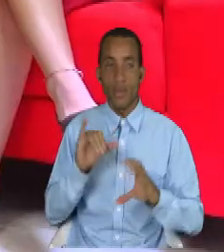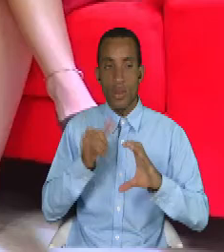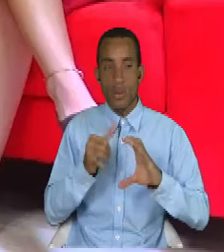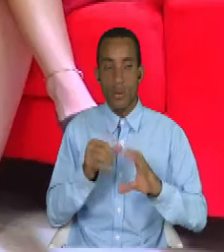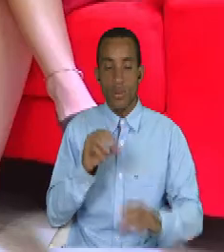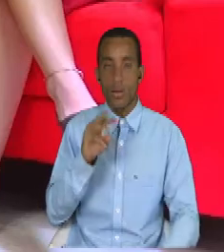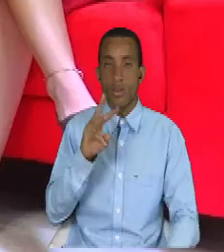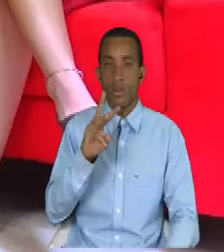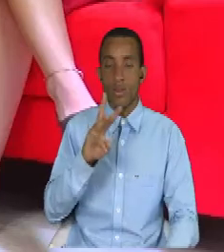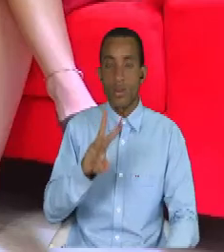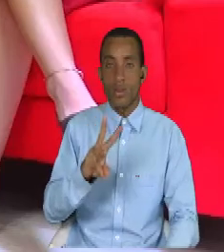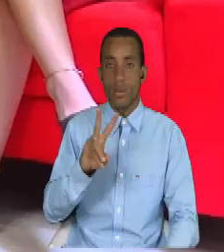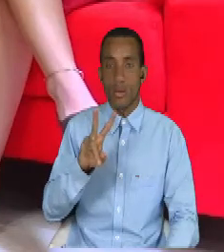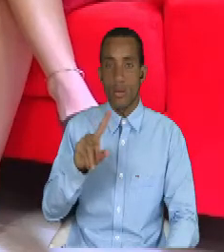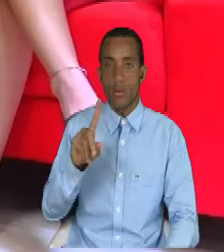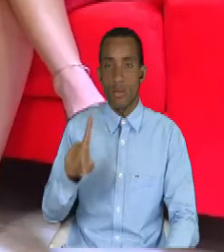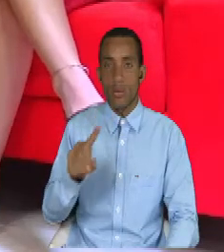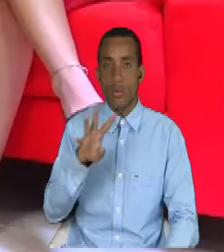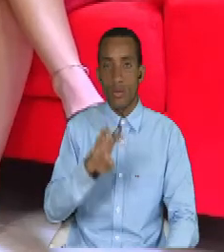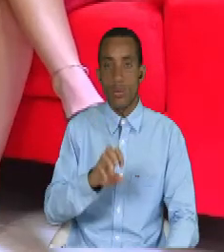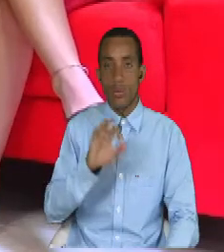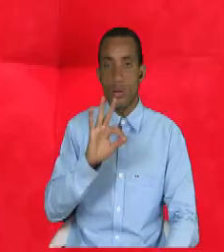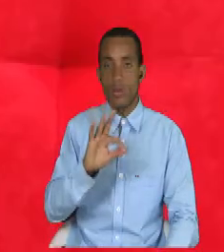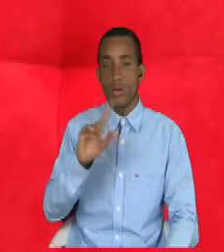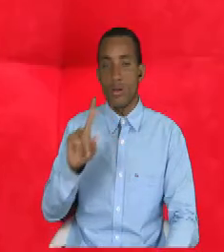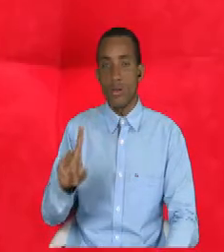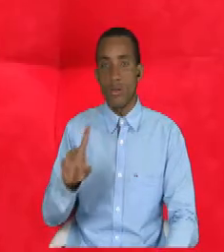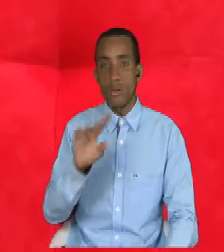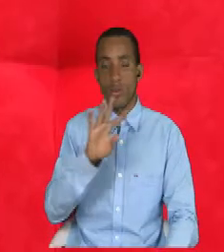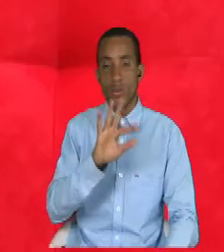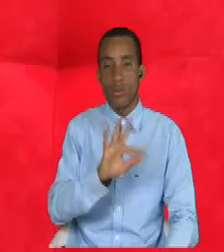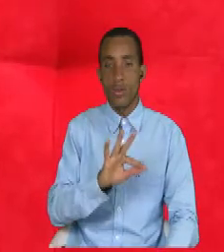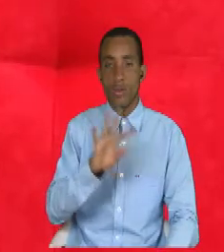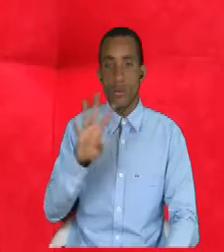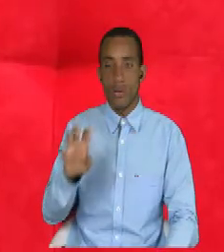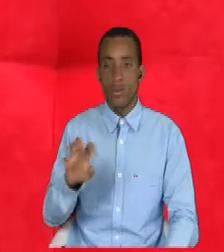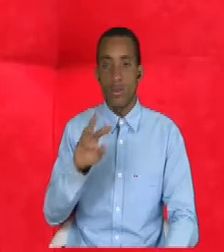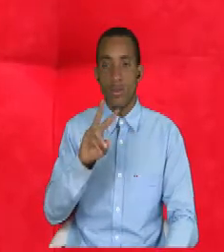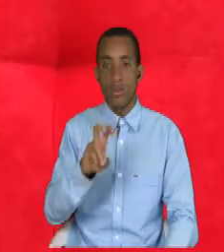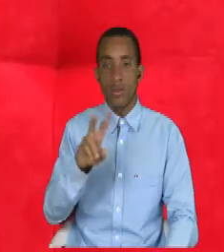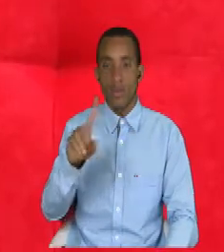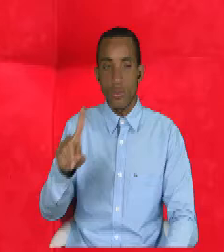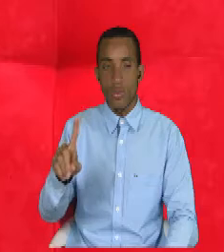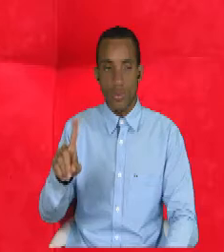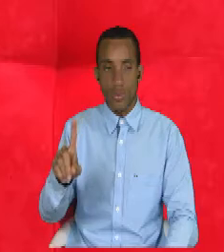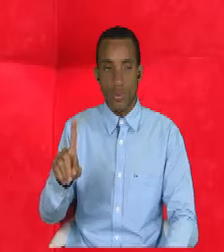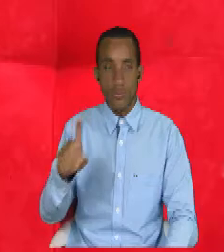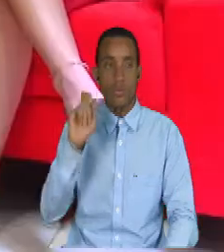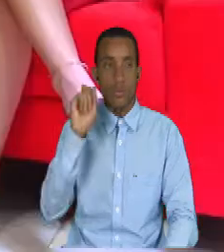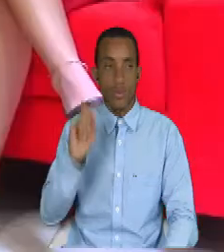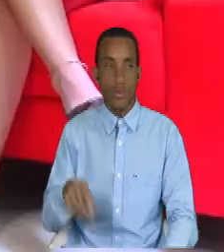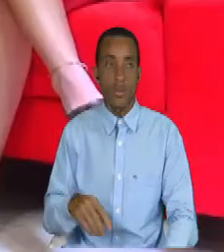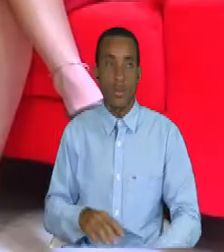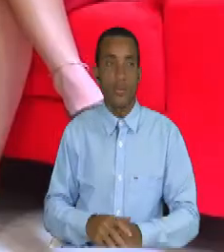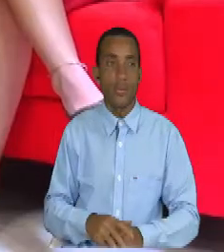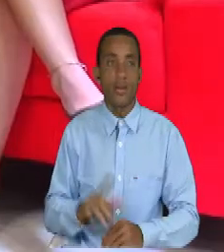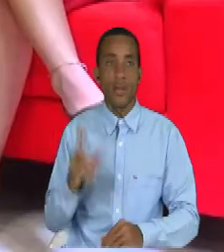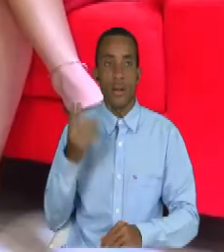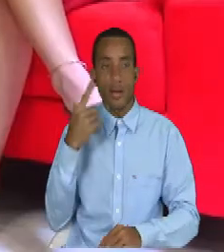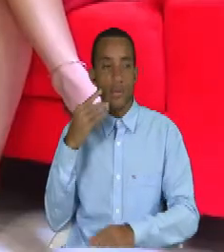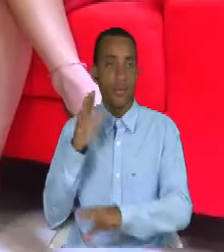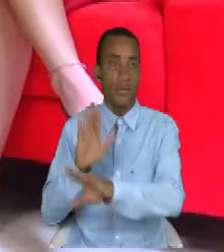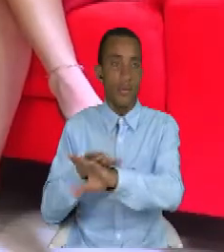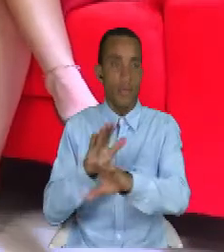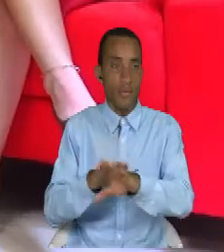21 9 31 79 71 y pues ahí estaré un mensaje para que nuestros